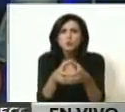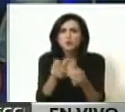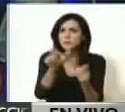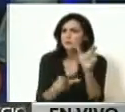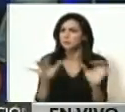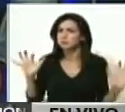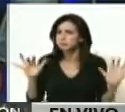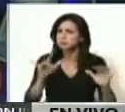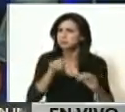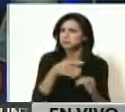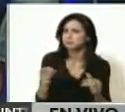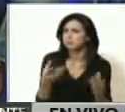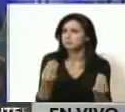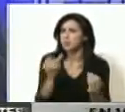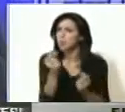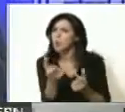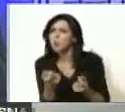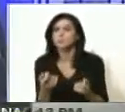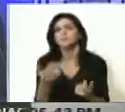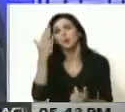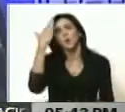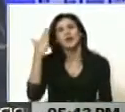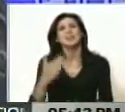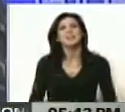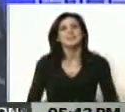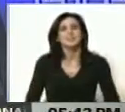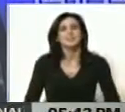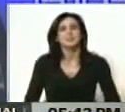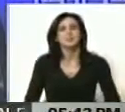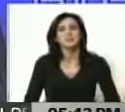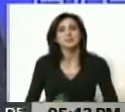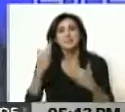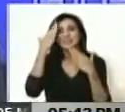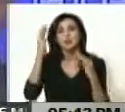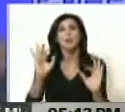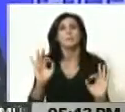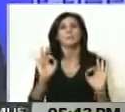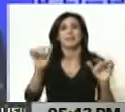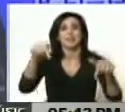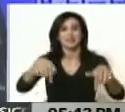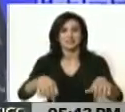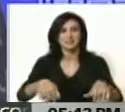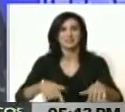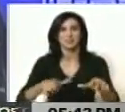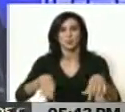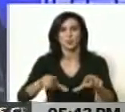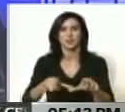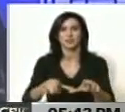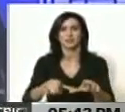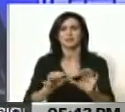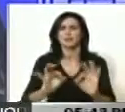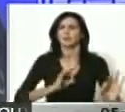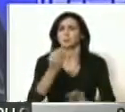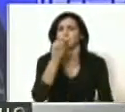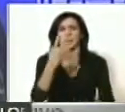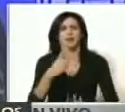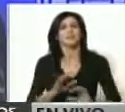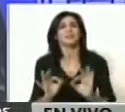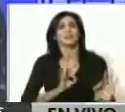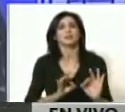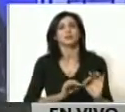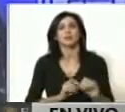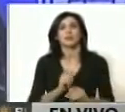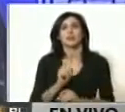ciudadanía aquí en esta actividad. Hola, Gabriela, buenas tardes. Un saludo muy especial desde aquí, desde este teatro maravilloso, el Teatro Teresa